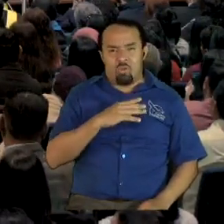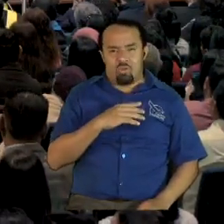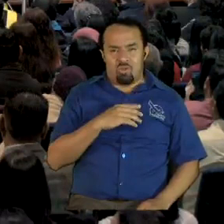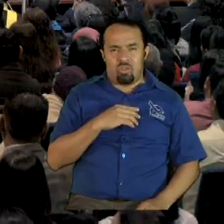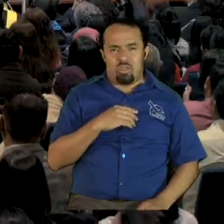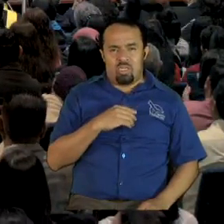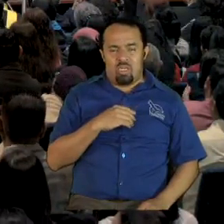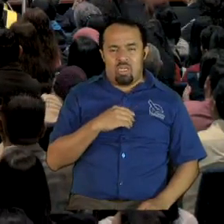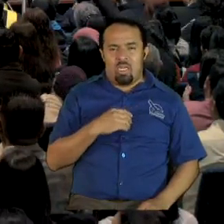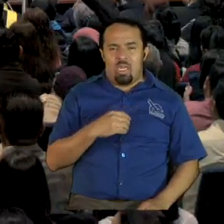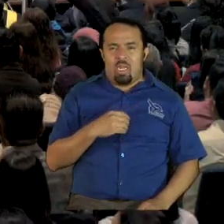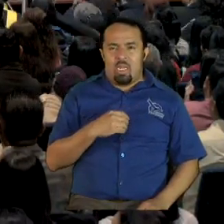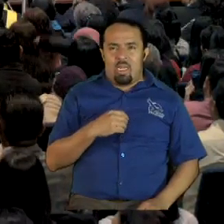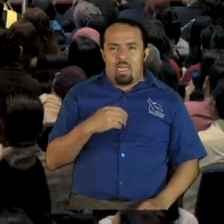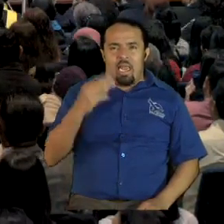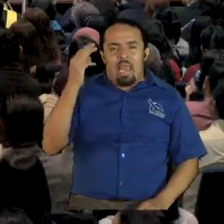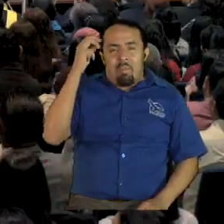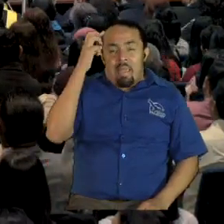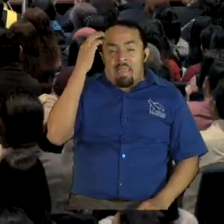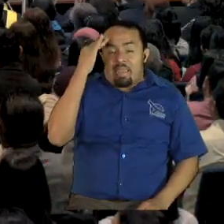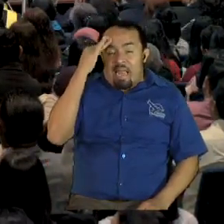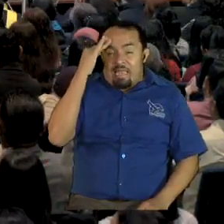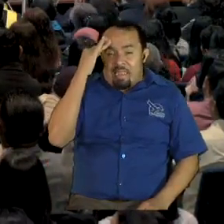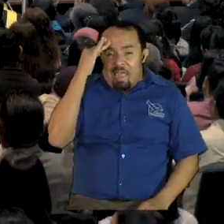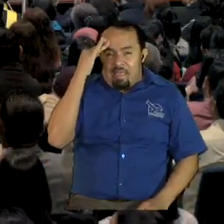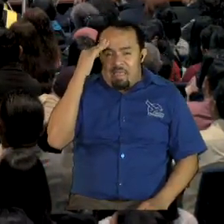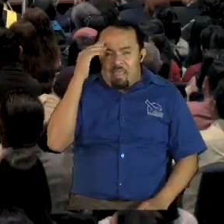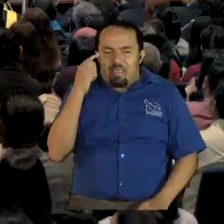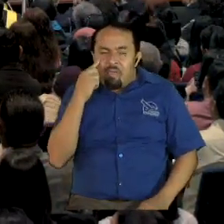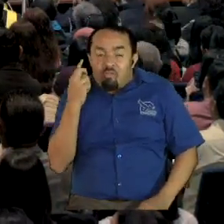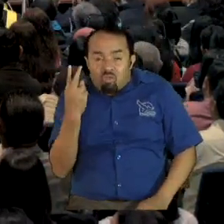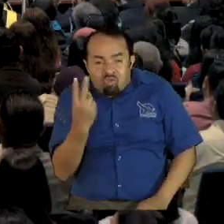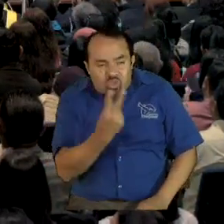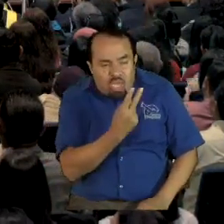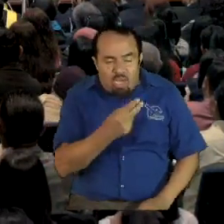capacidad generalmente de buscar nuestros propios defectos.